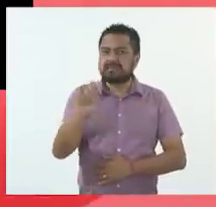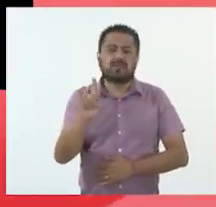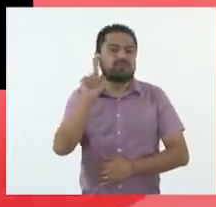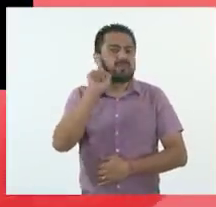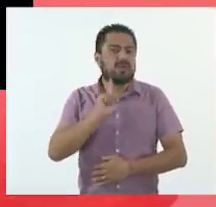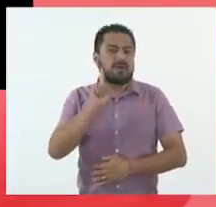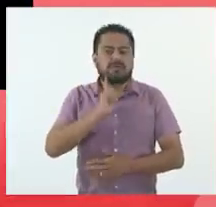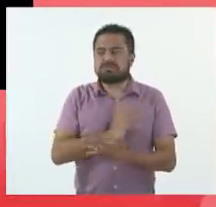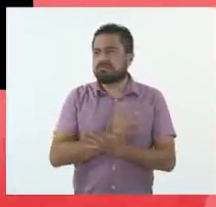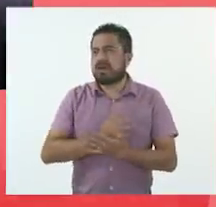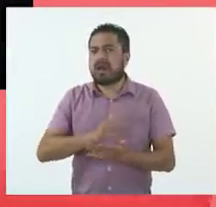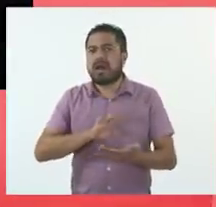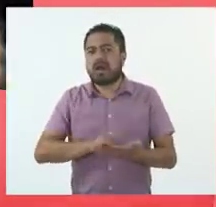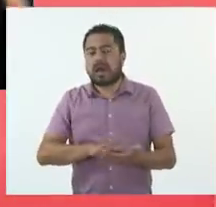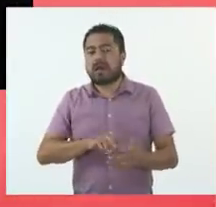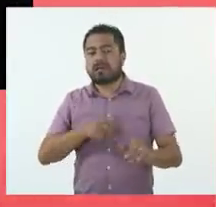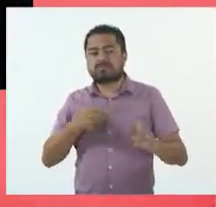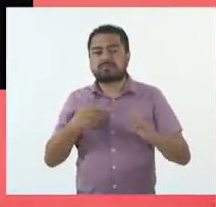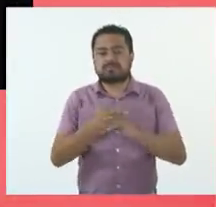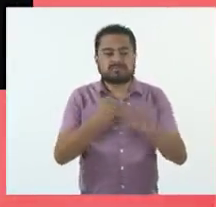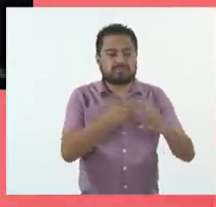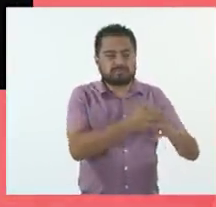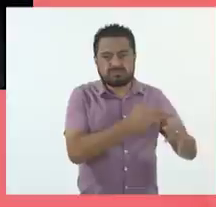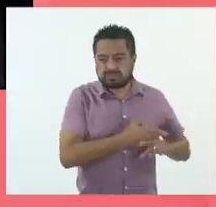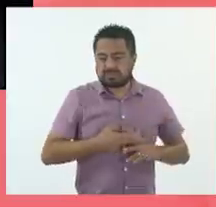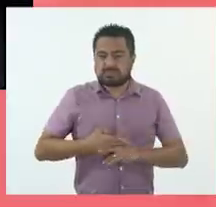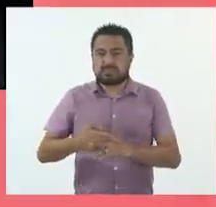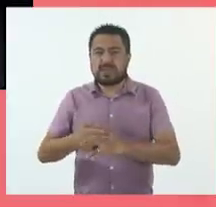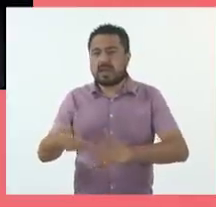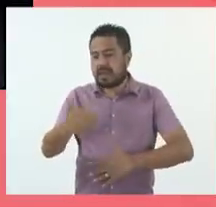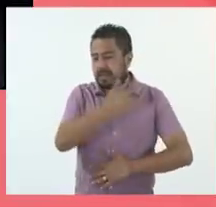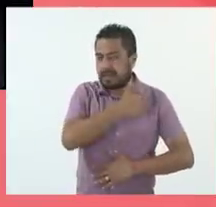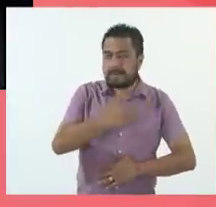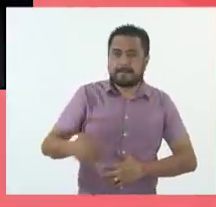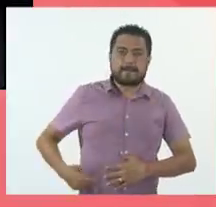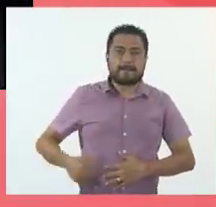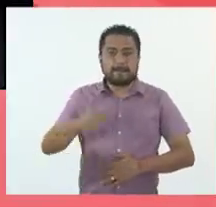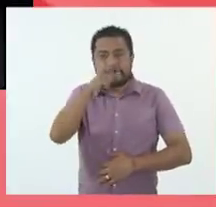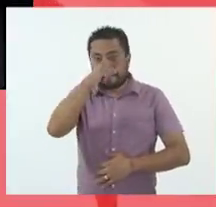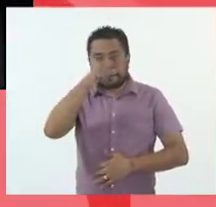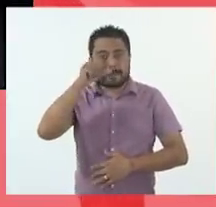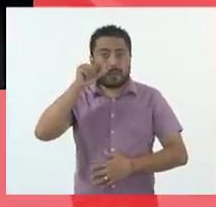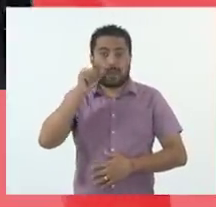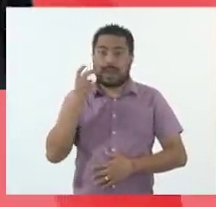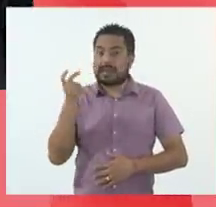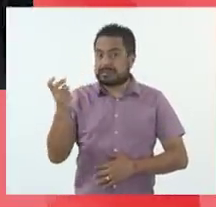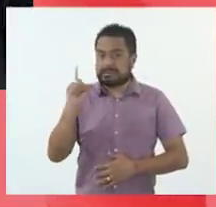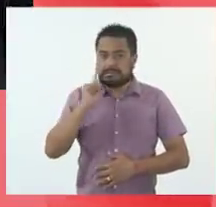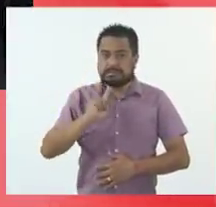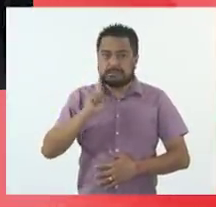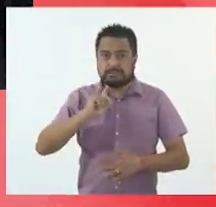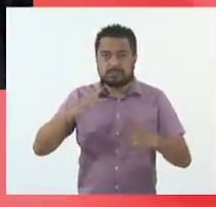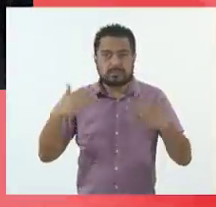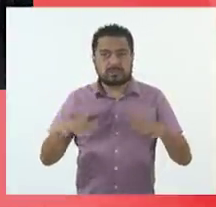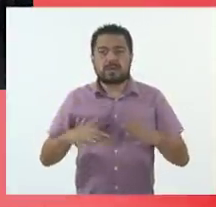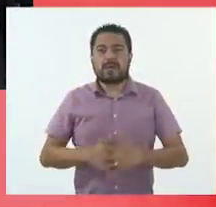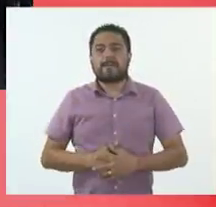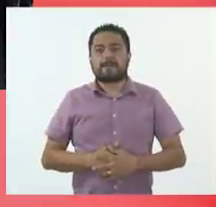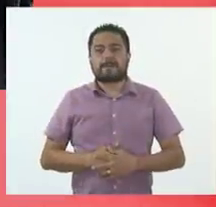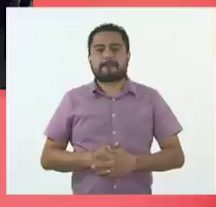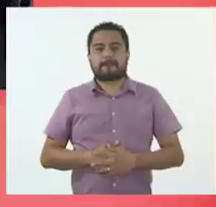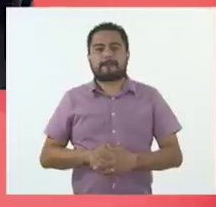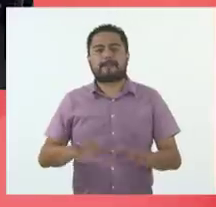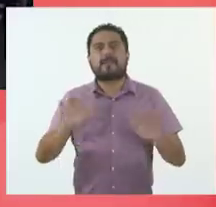que presumía de haber asesinado ni más ni menos que al presidente Benito Juárez. Era tremenda, era